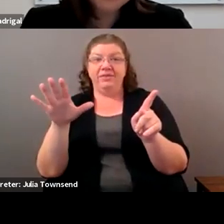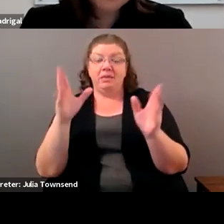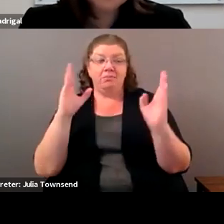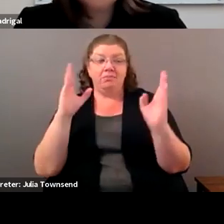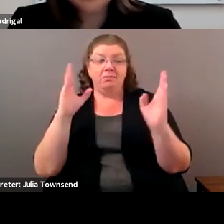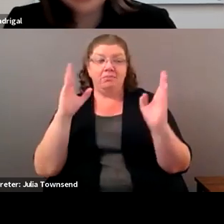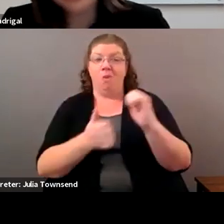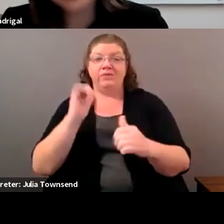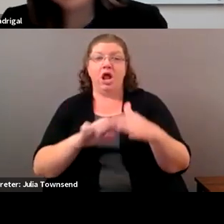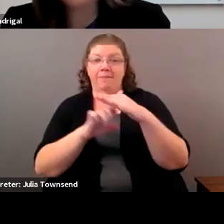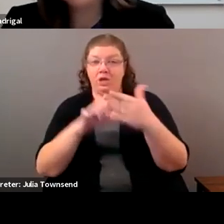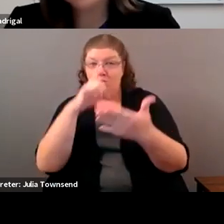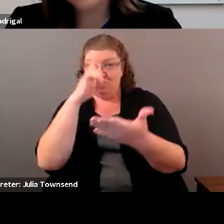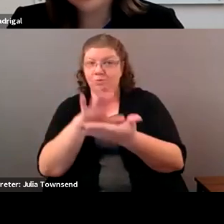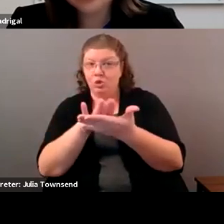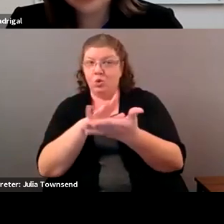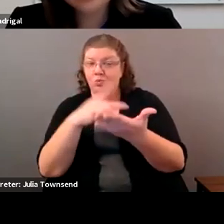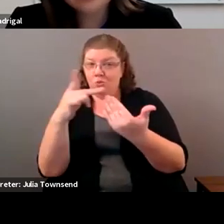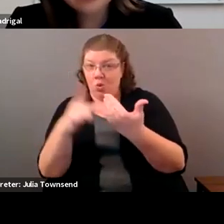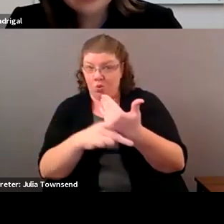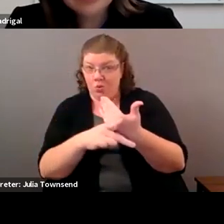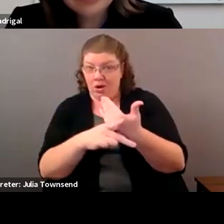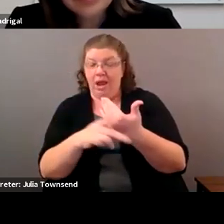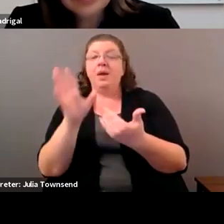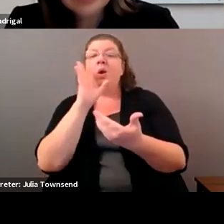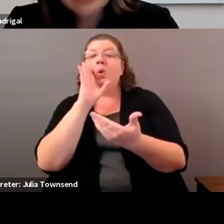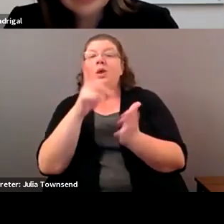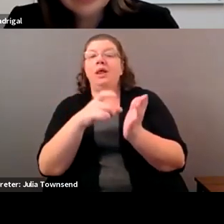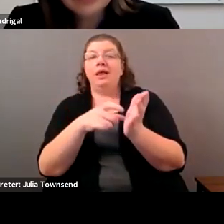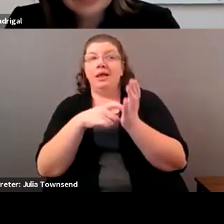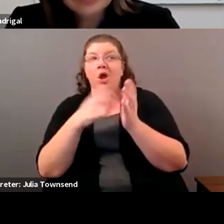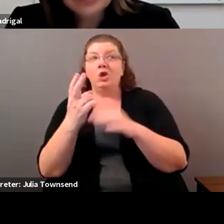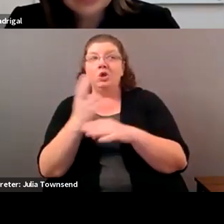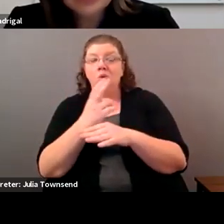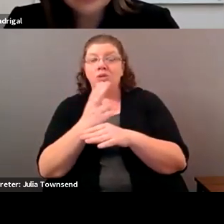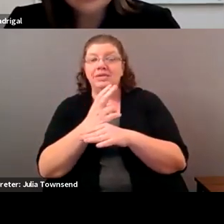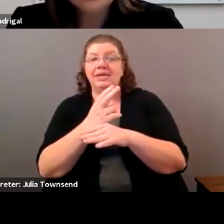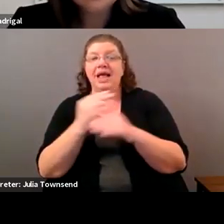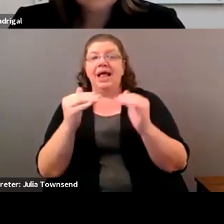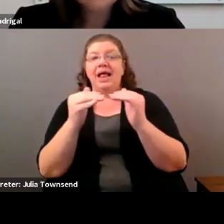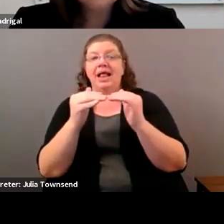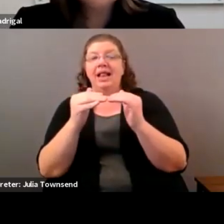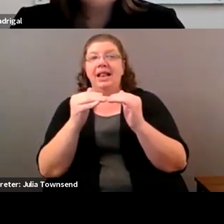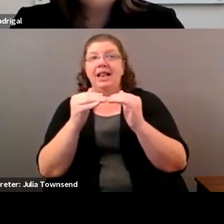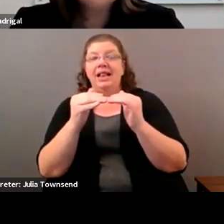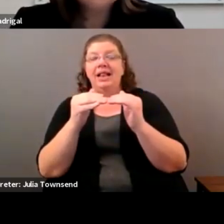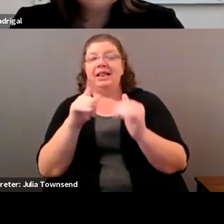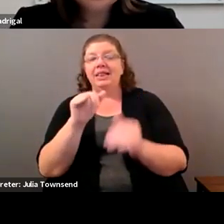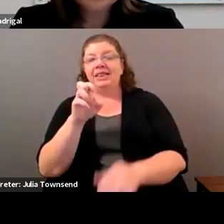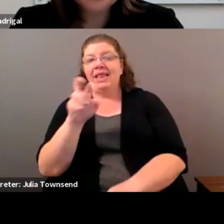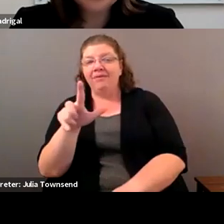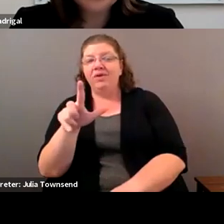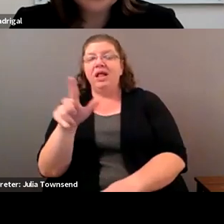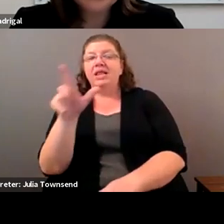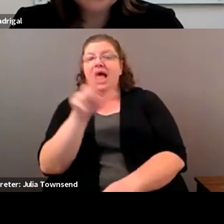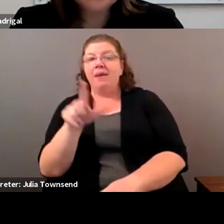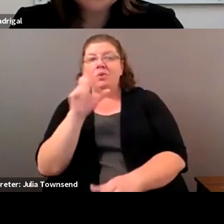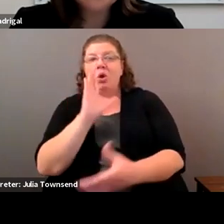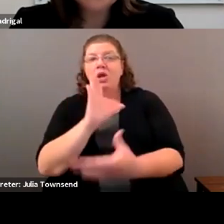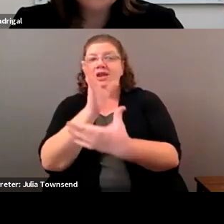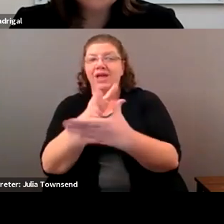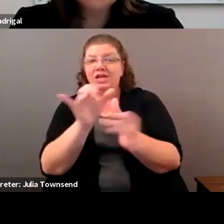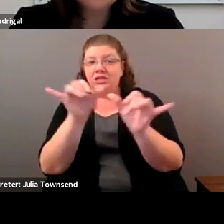principal del programa de verano de primaria y ellos insisten en usar las intervenciones de bibliotecarios